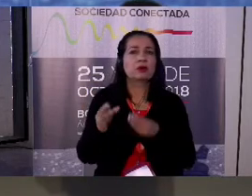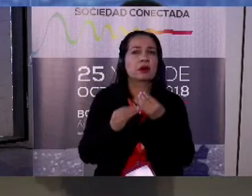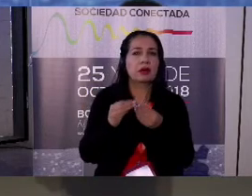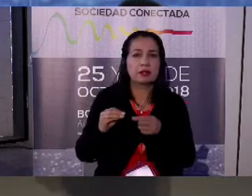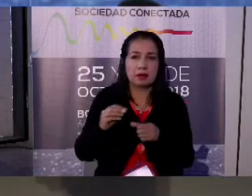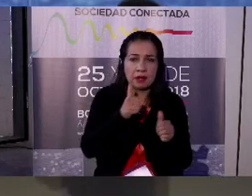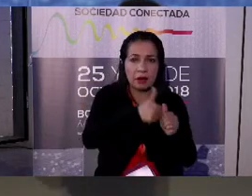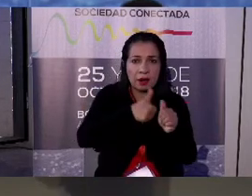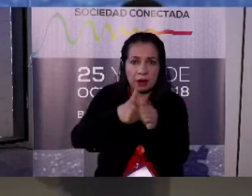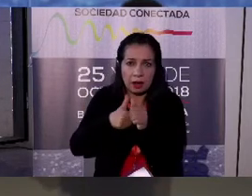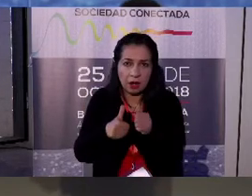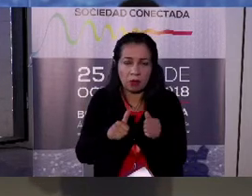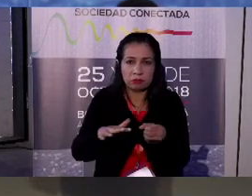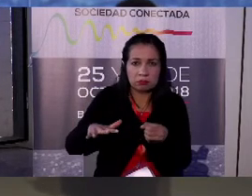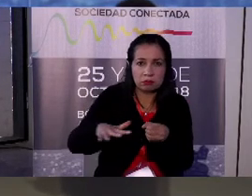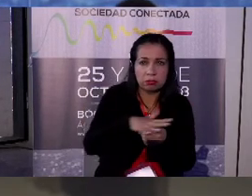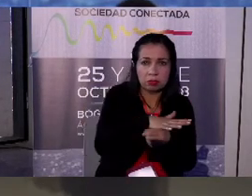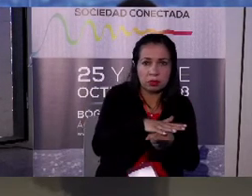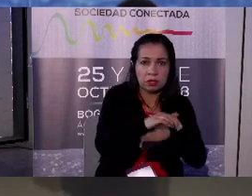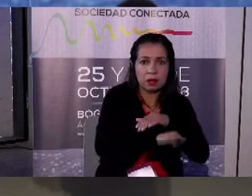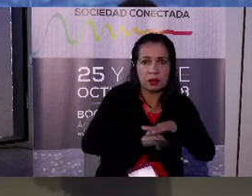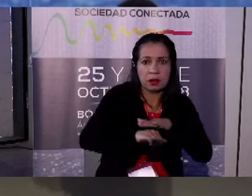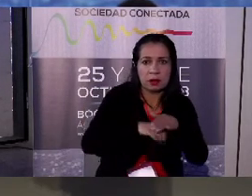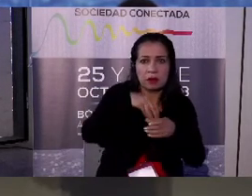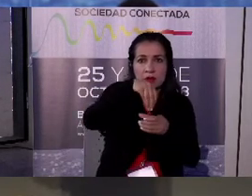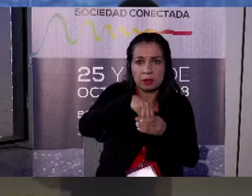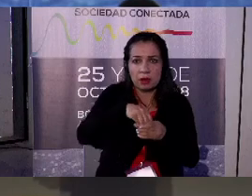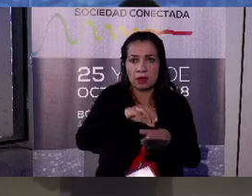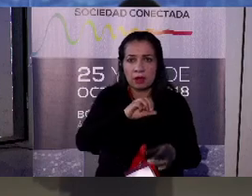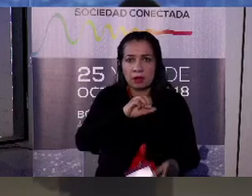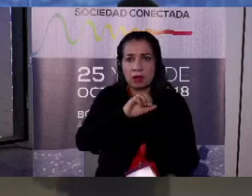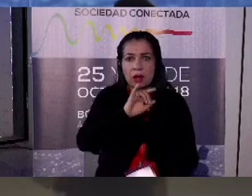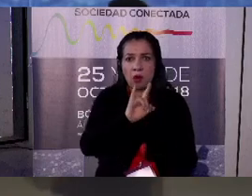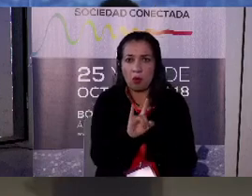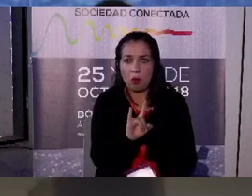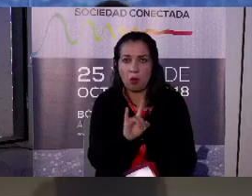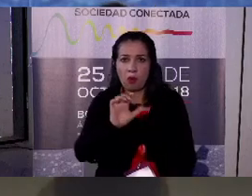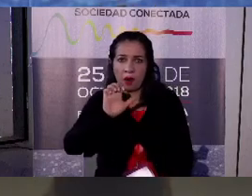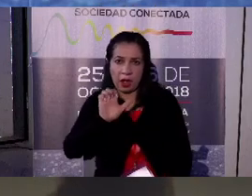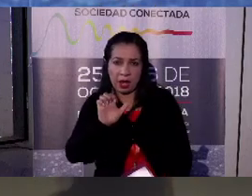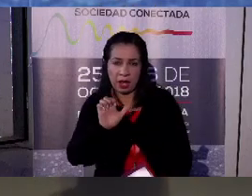ahí adentro lo que llama el ue o el equipo de